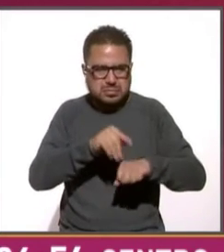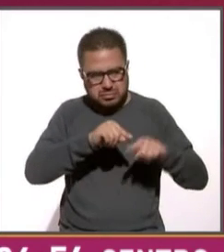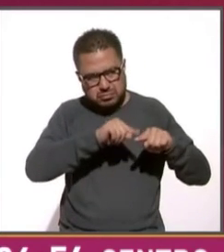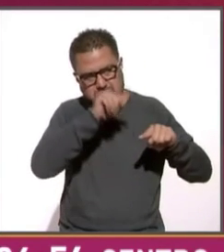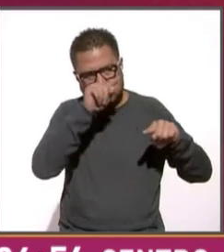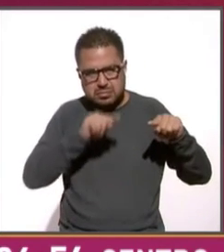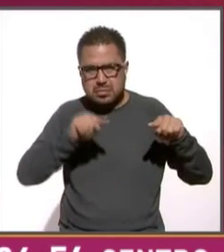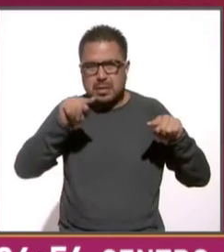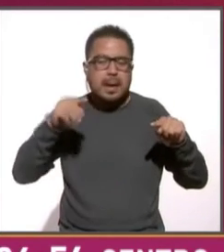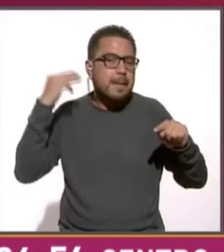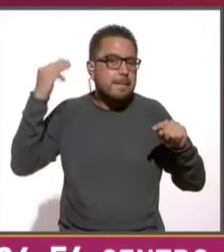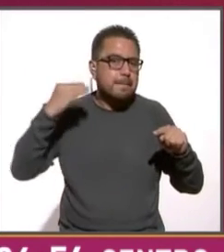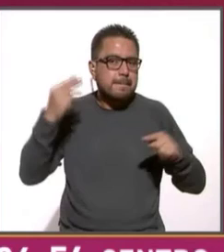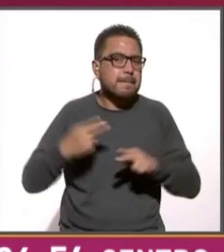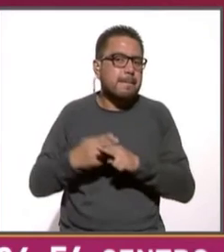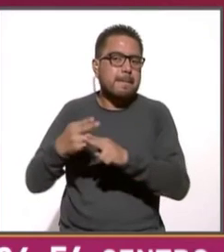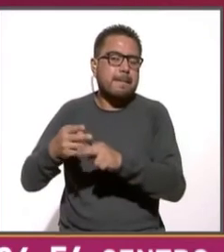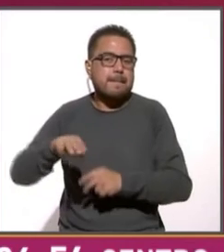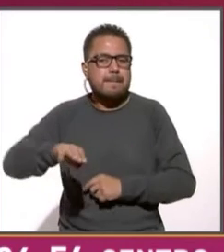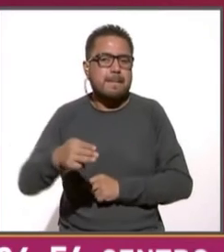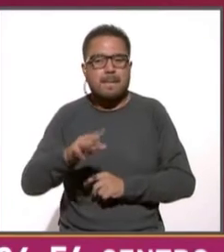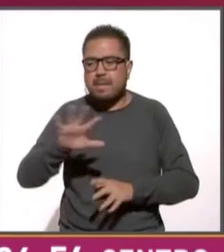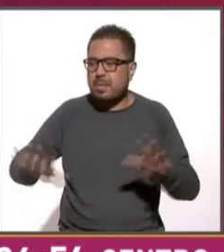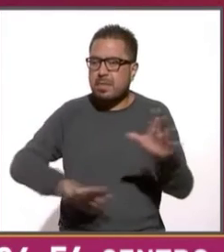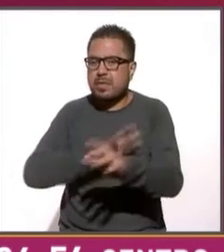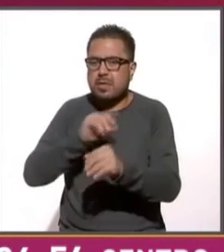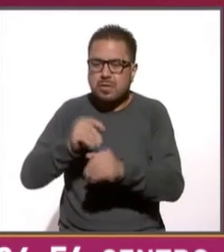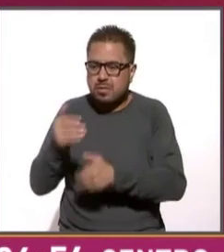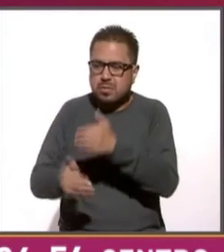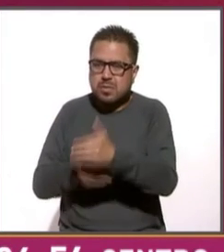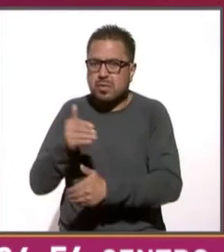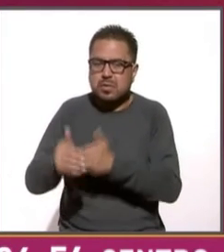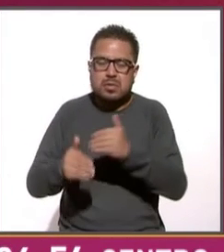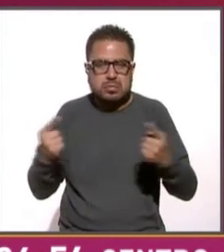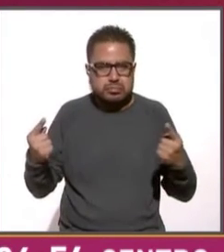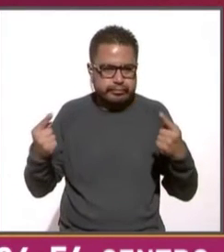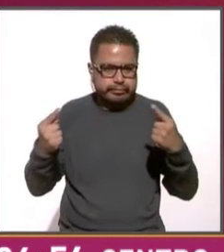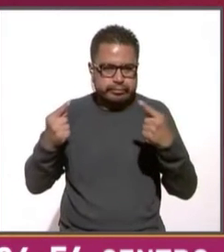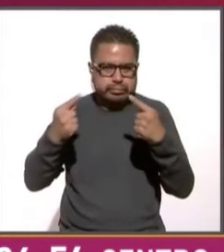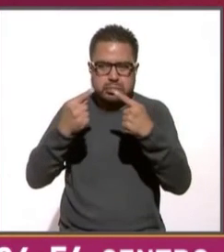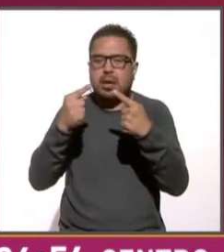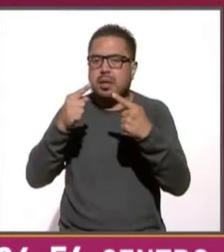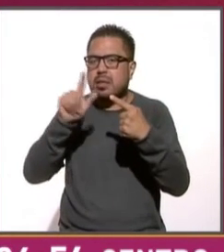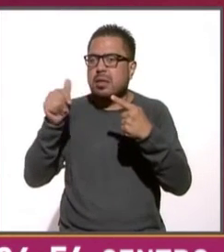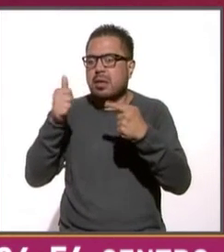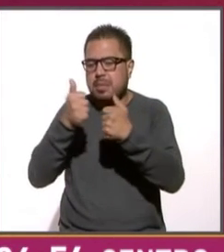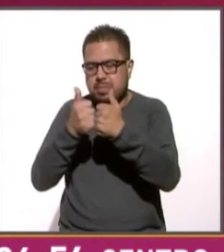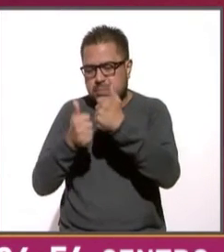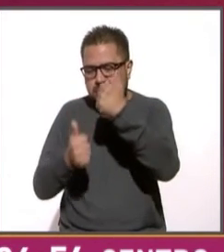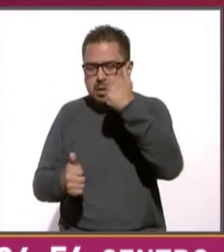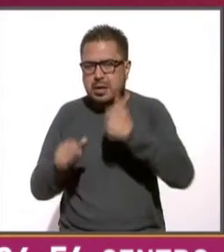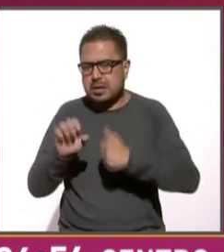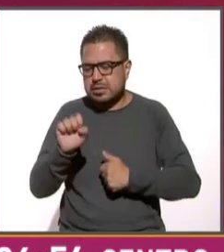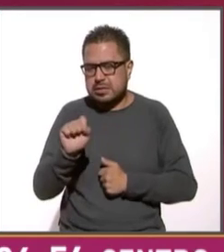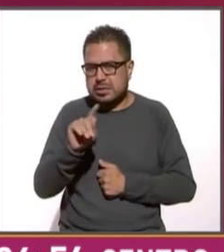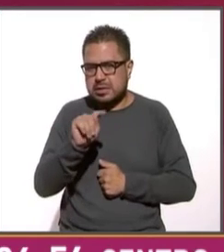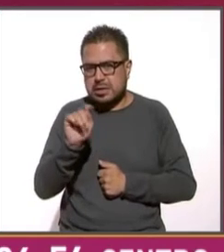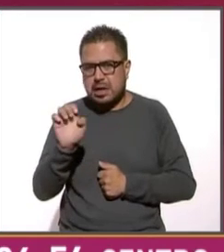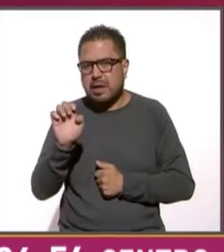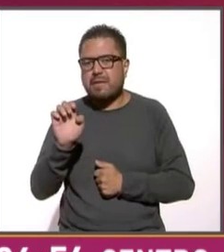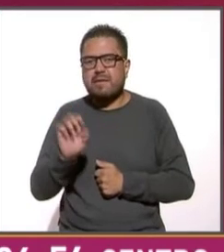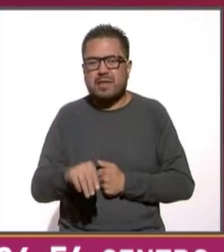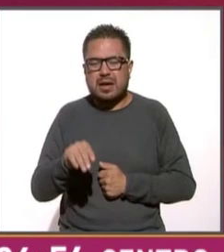verás desde marzo hasta mayo, durante todo el proceso, esta curva se fue cruzando y al final se separa Esteban Villegas